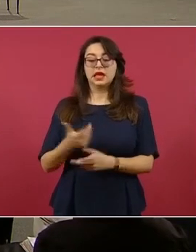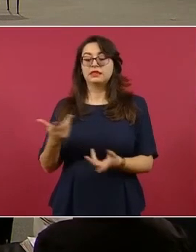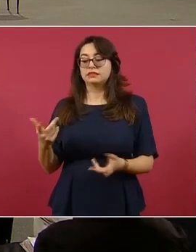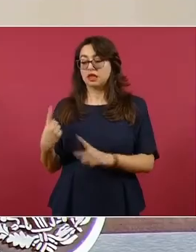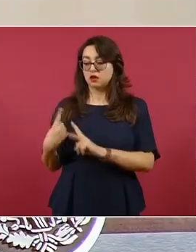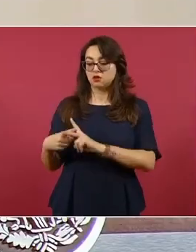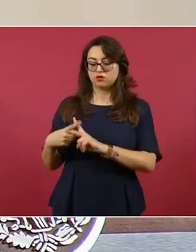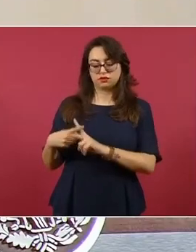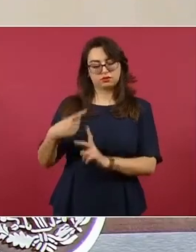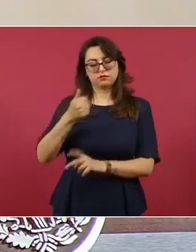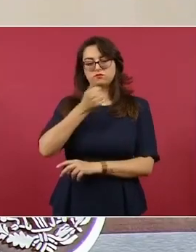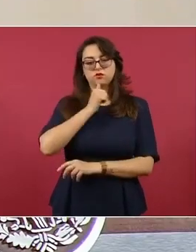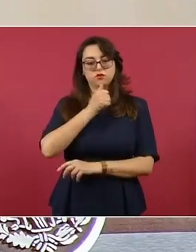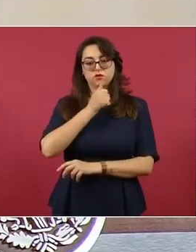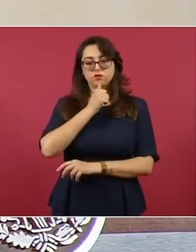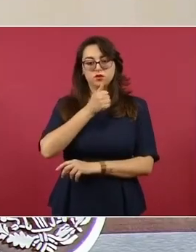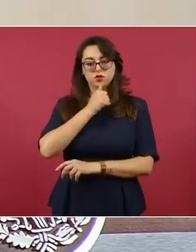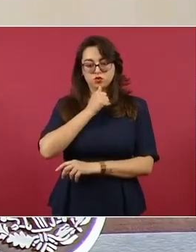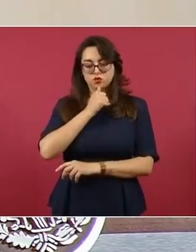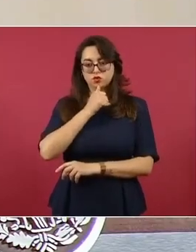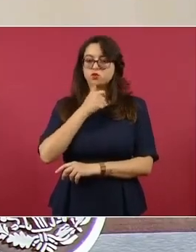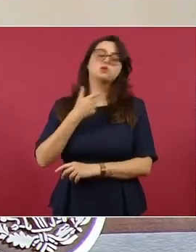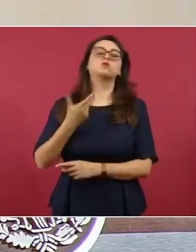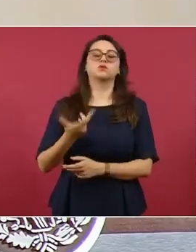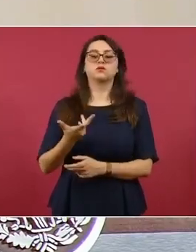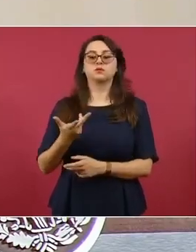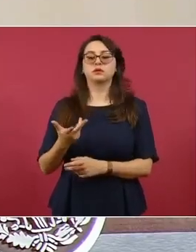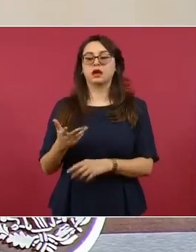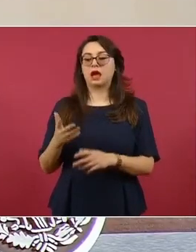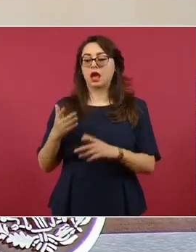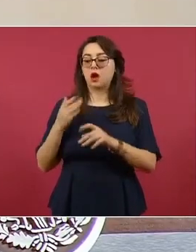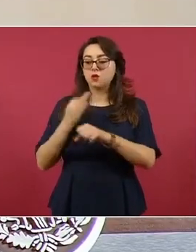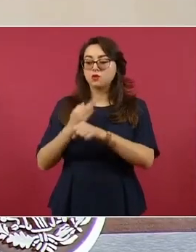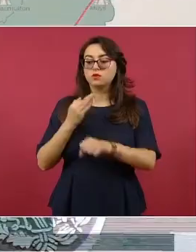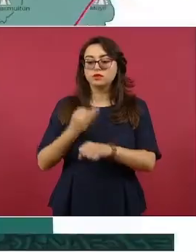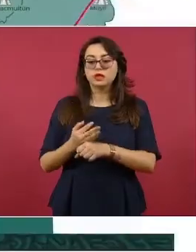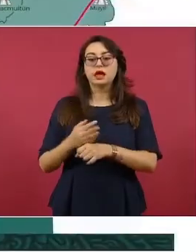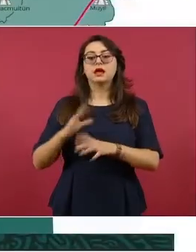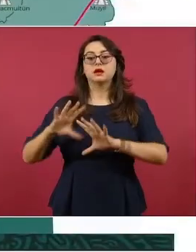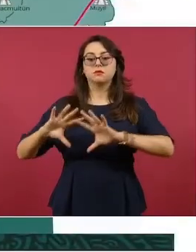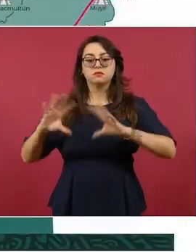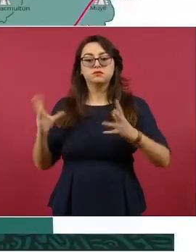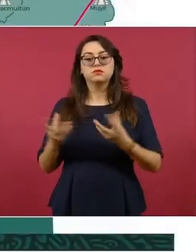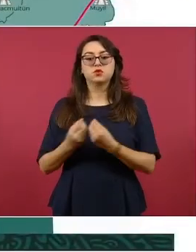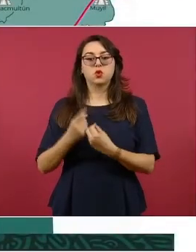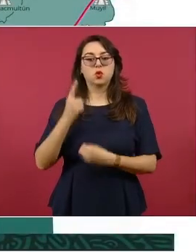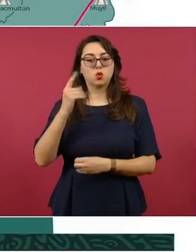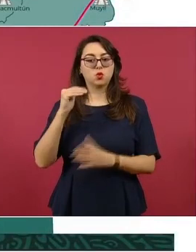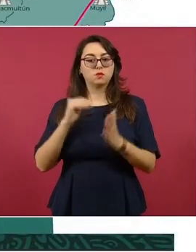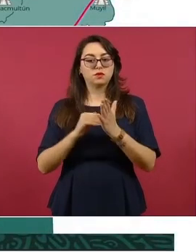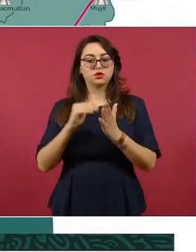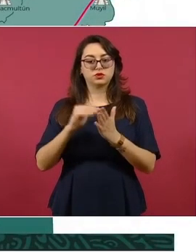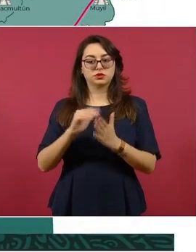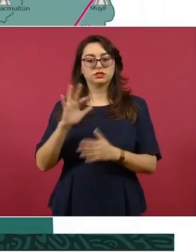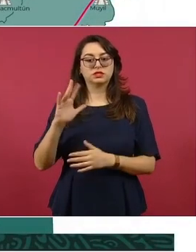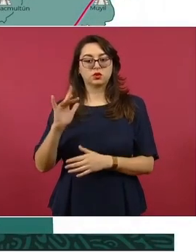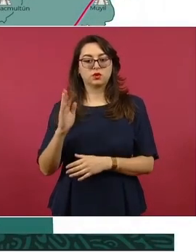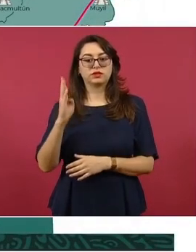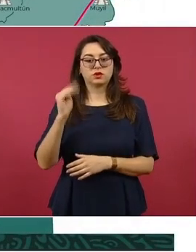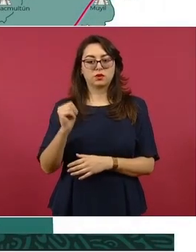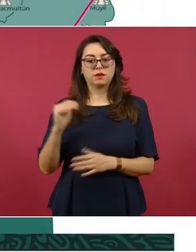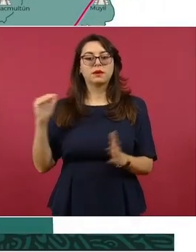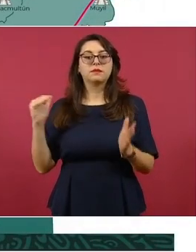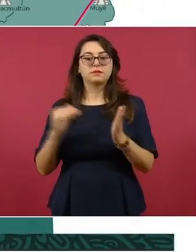contabilización. De manera que ahora hemos recuperado más de un millón 59 mil